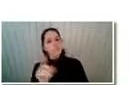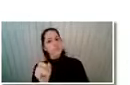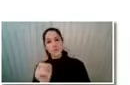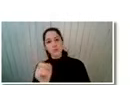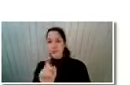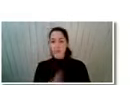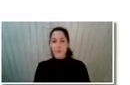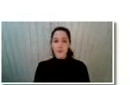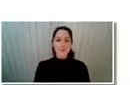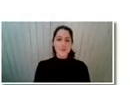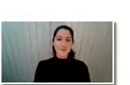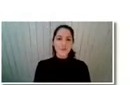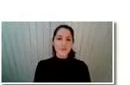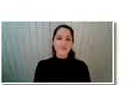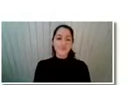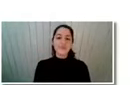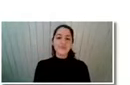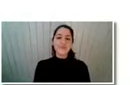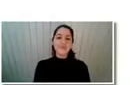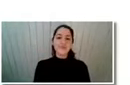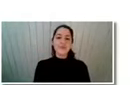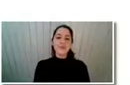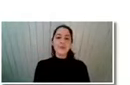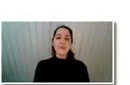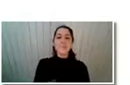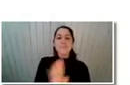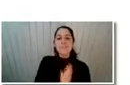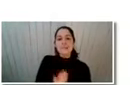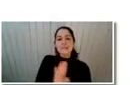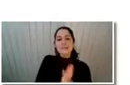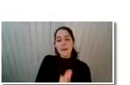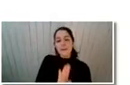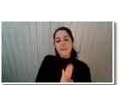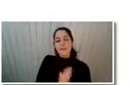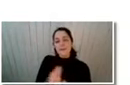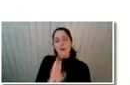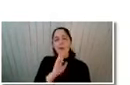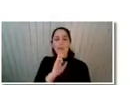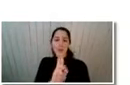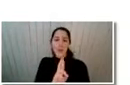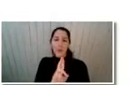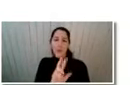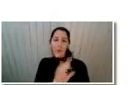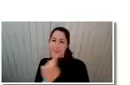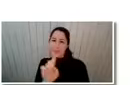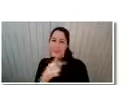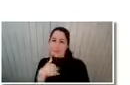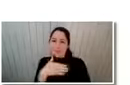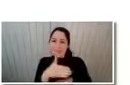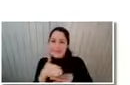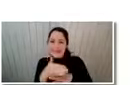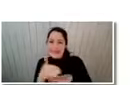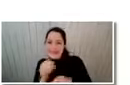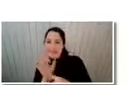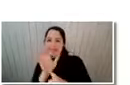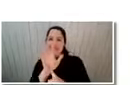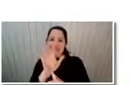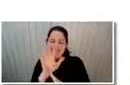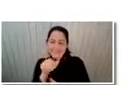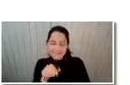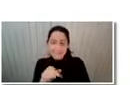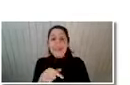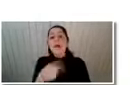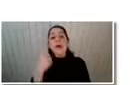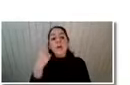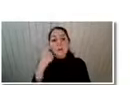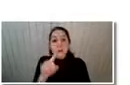Y básicamente, tengo un retraso con las diapositivas, pero sí, no es lo mismo. Y lo que ocurre